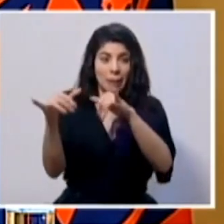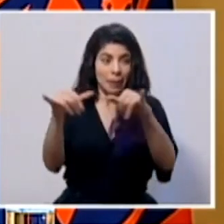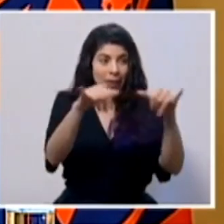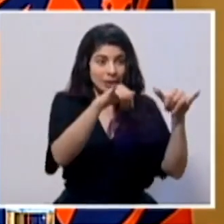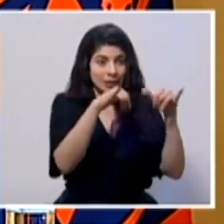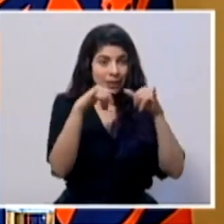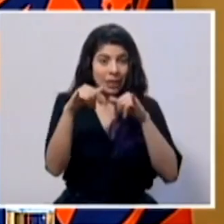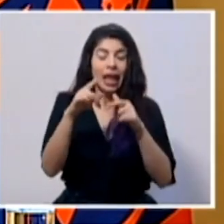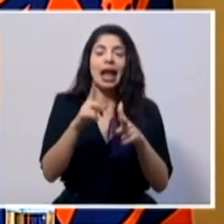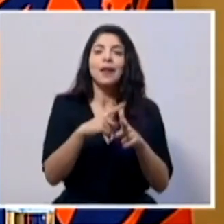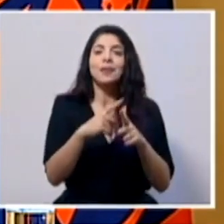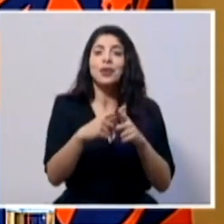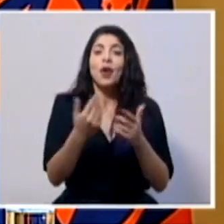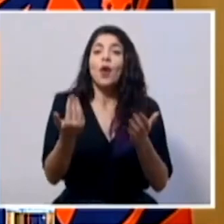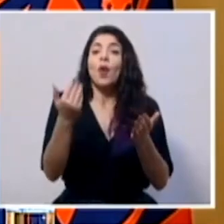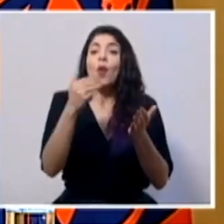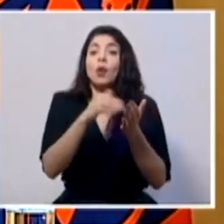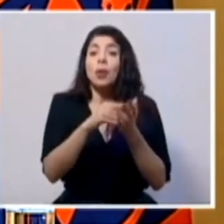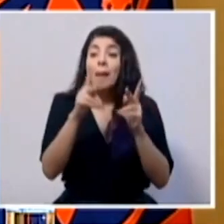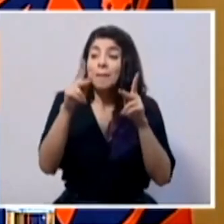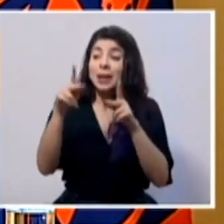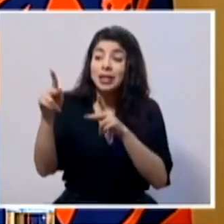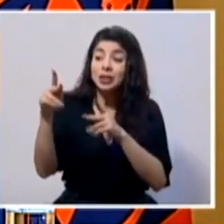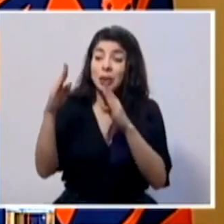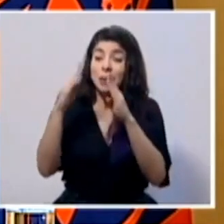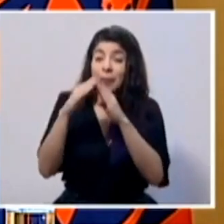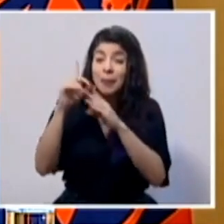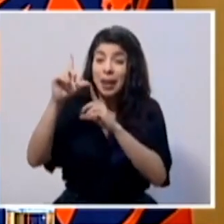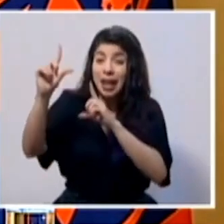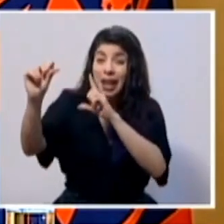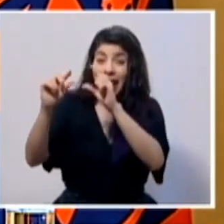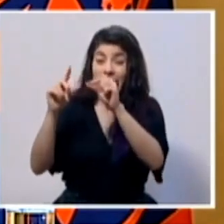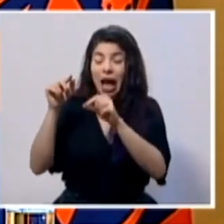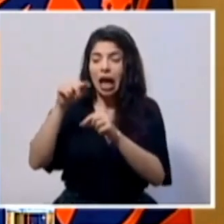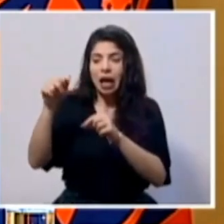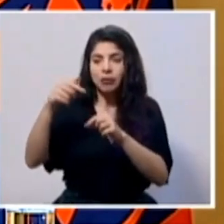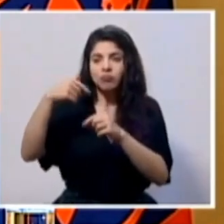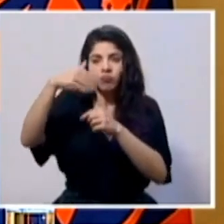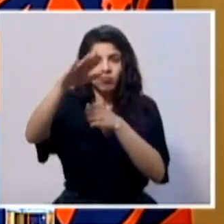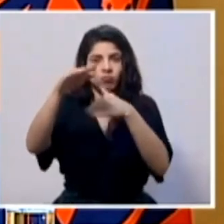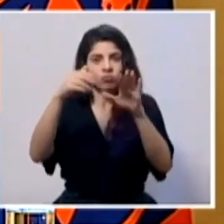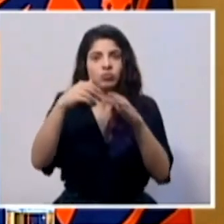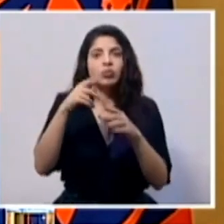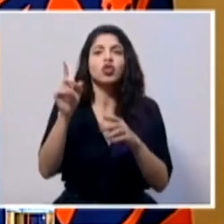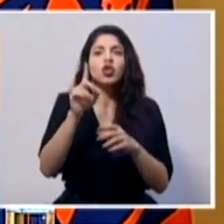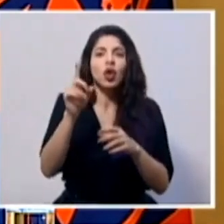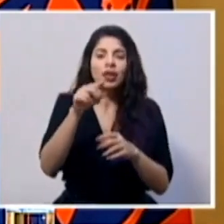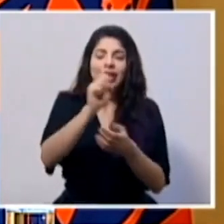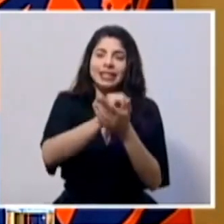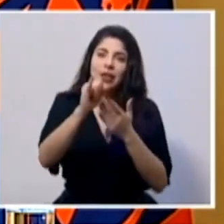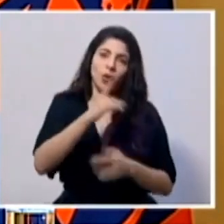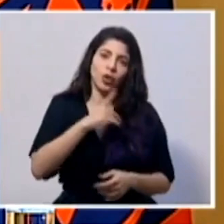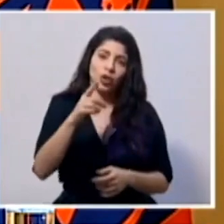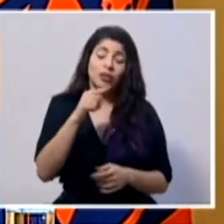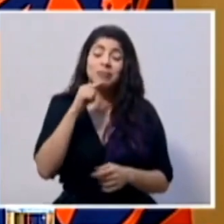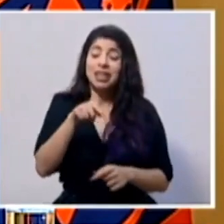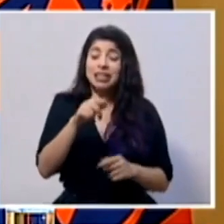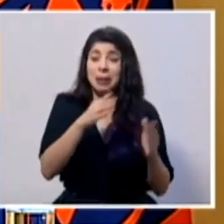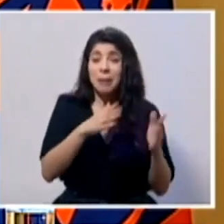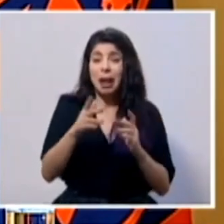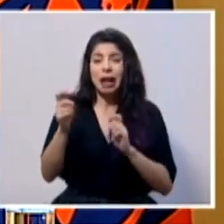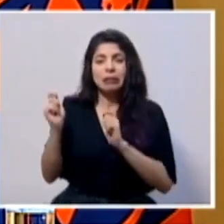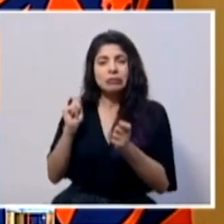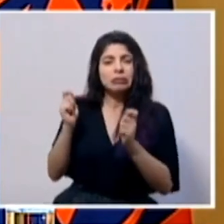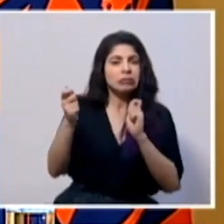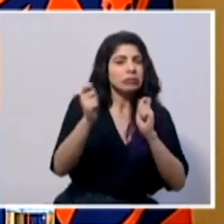otra vez los pacientes que vienen de las clínicas periféricas son redireccionados al San Juan de Dios. Esto va a ir variando conforme vayan presentándose